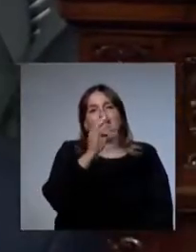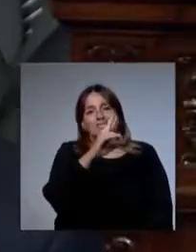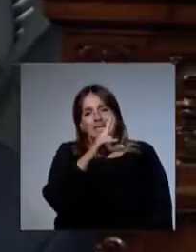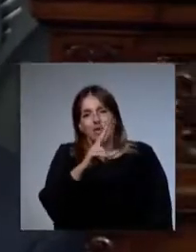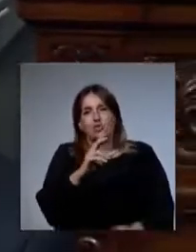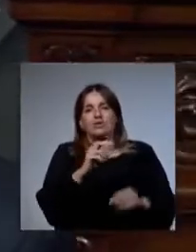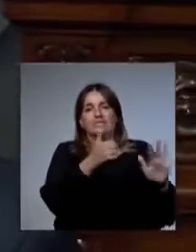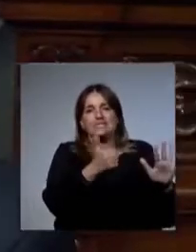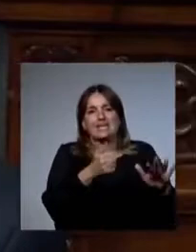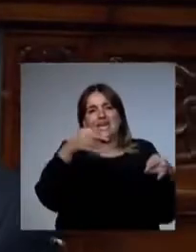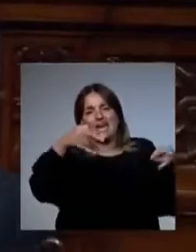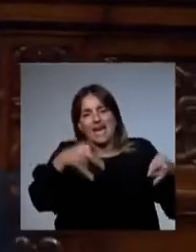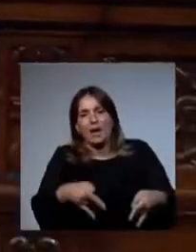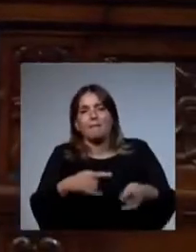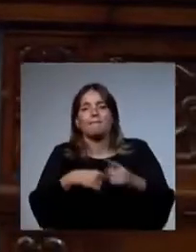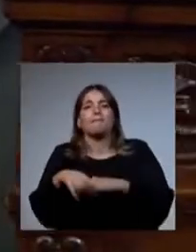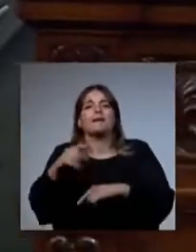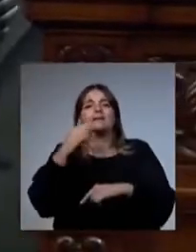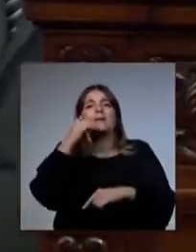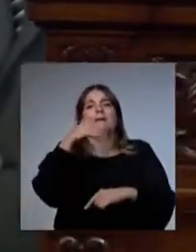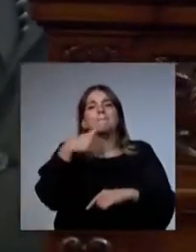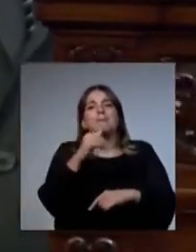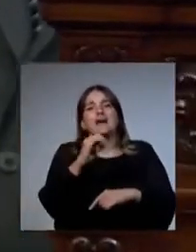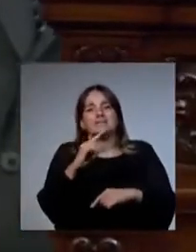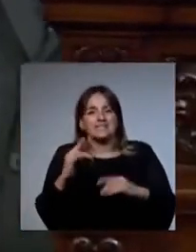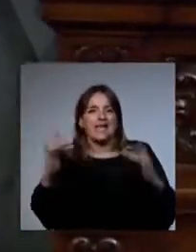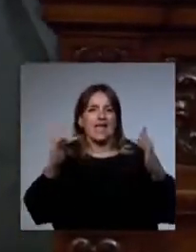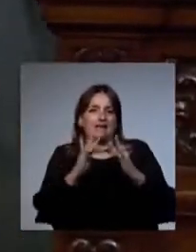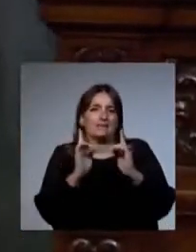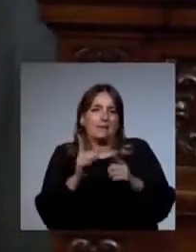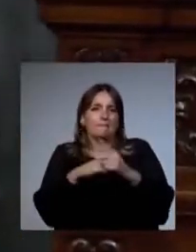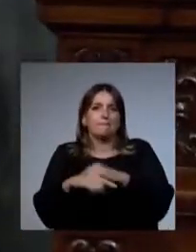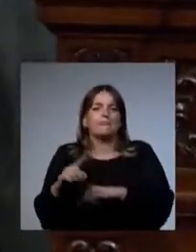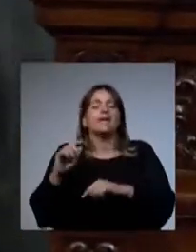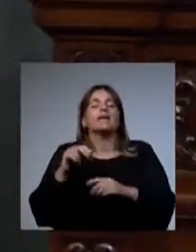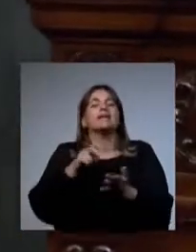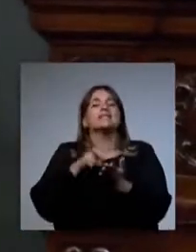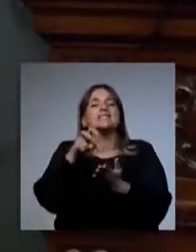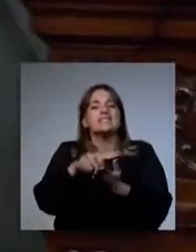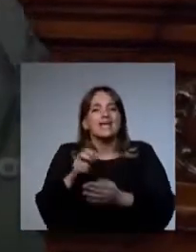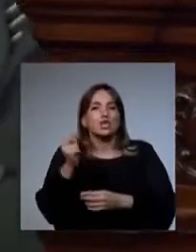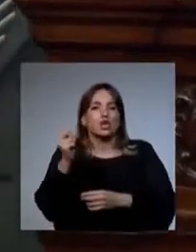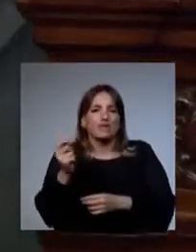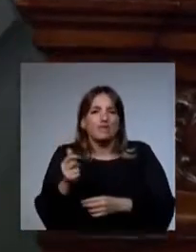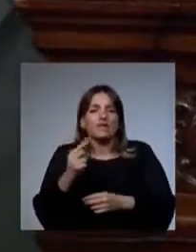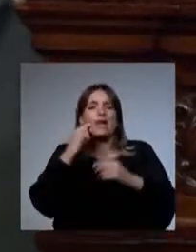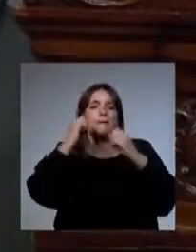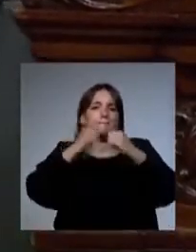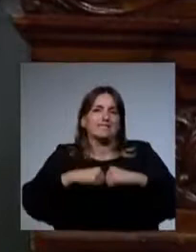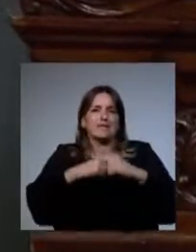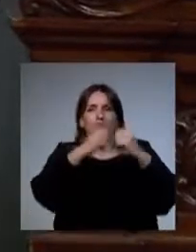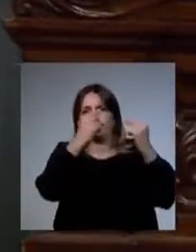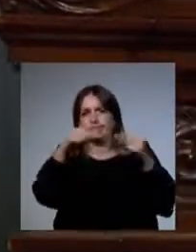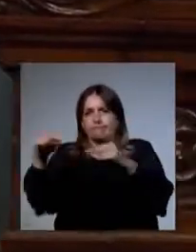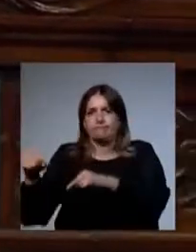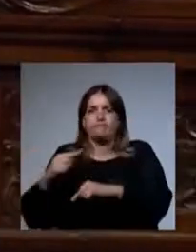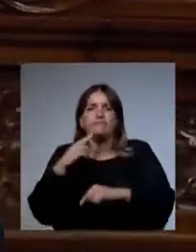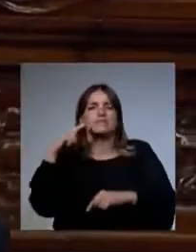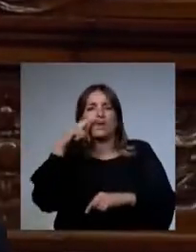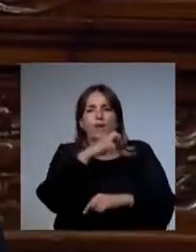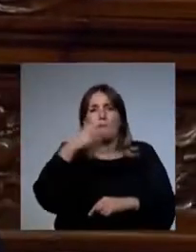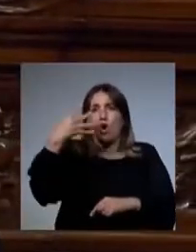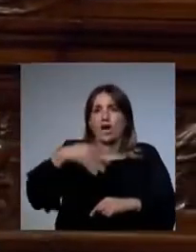camas, Rivera, 3 camas, Salto, 8 camas, Paysandú, 5 camas, Tacuarembó, 14